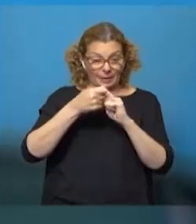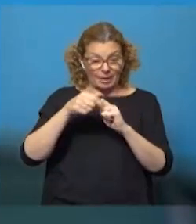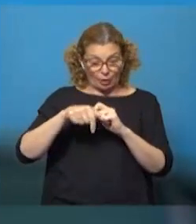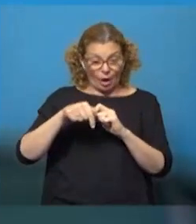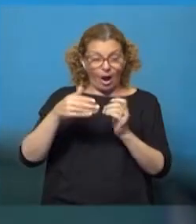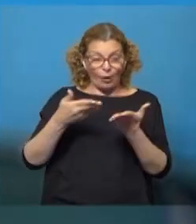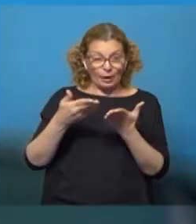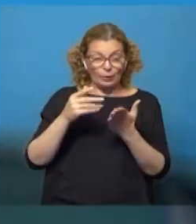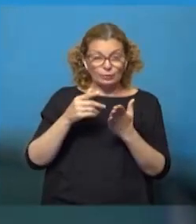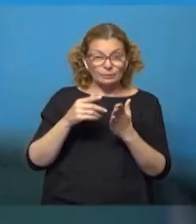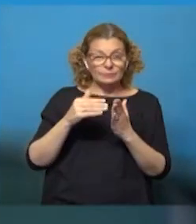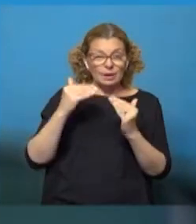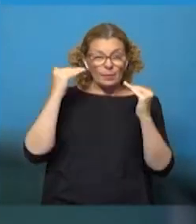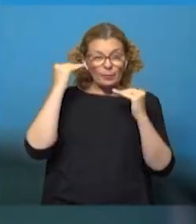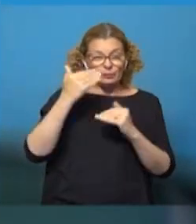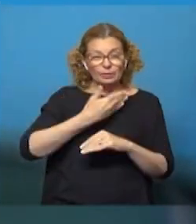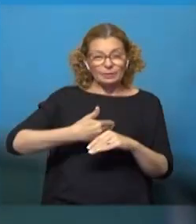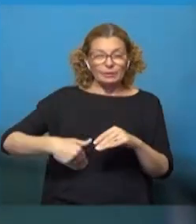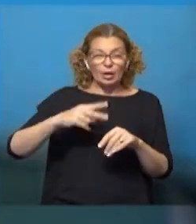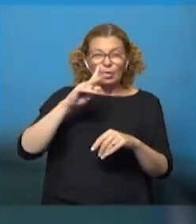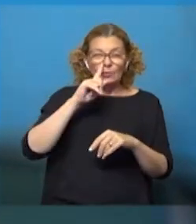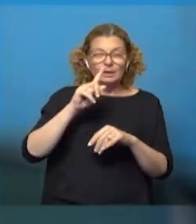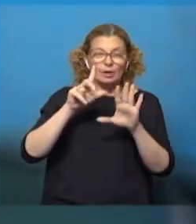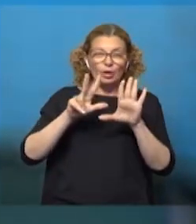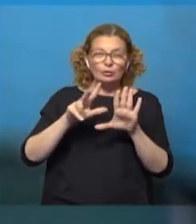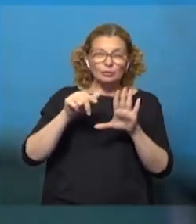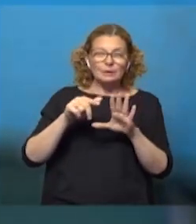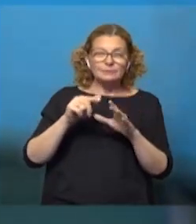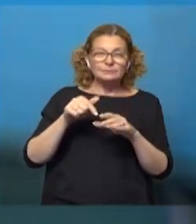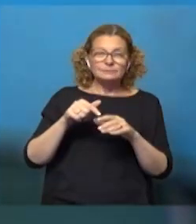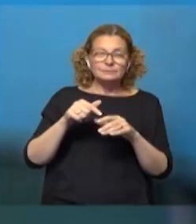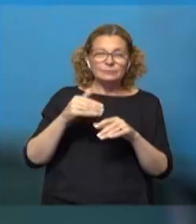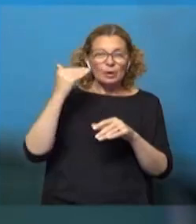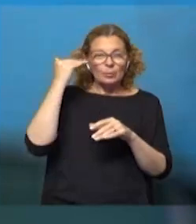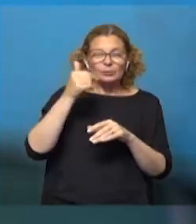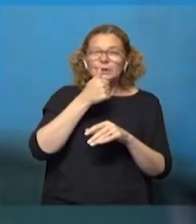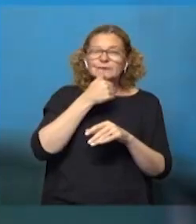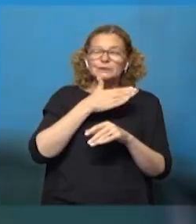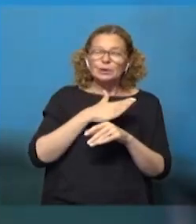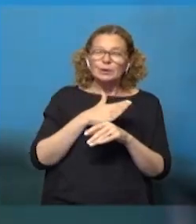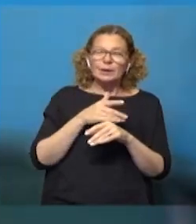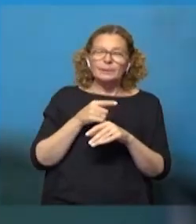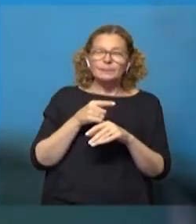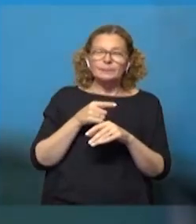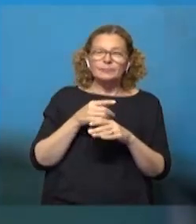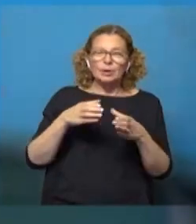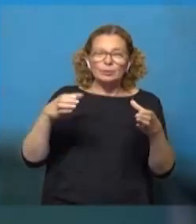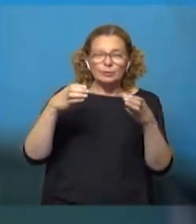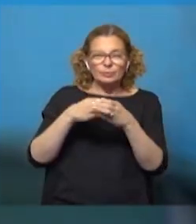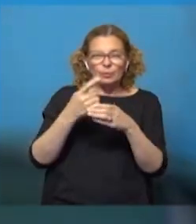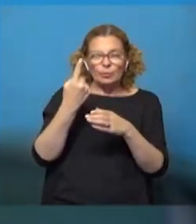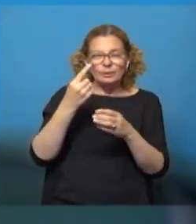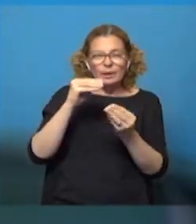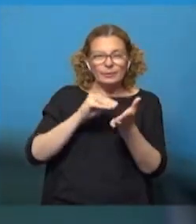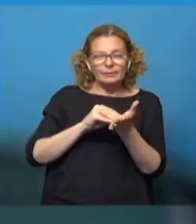y en formación docente en 18 y allí información docente los profesores de historias de nos reuníamos una